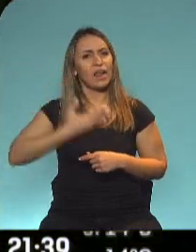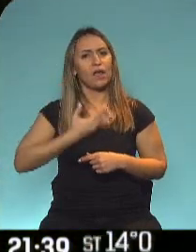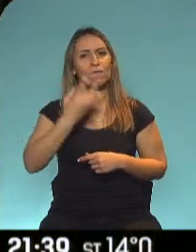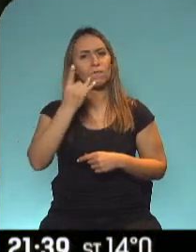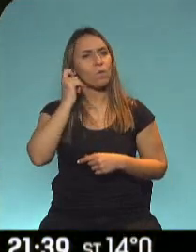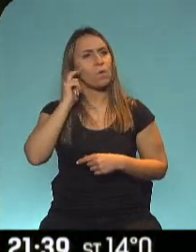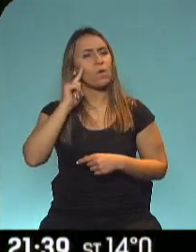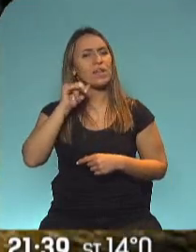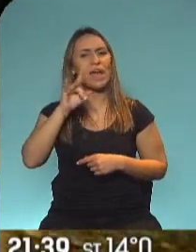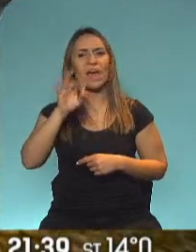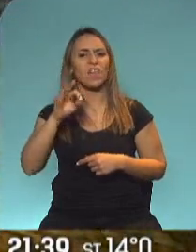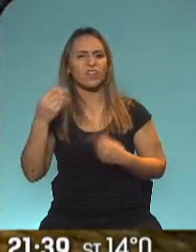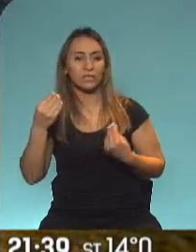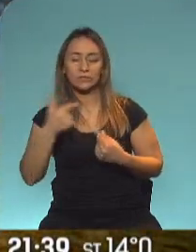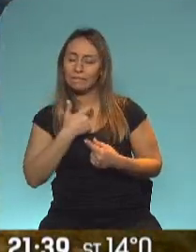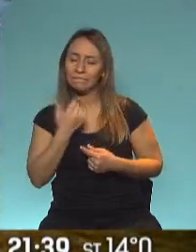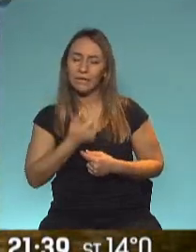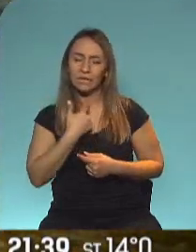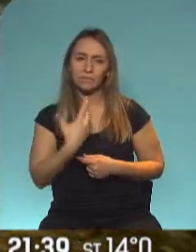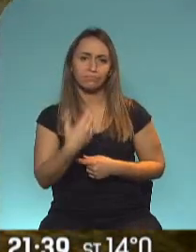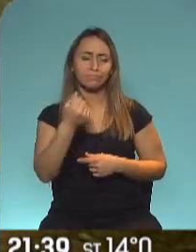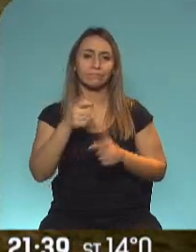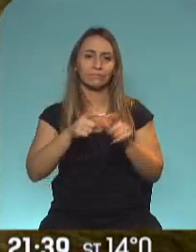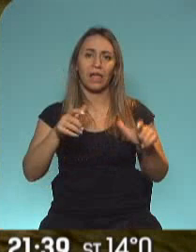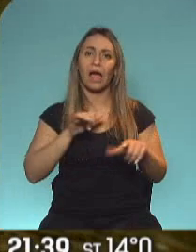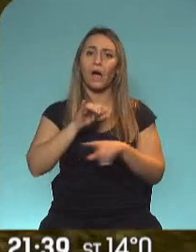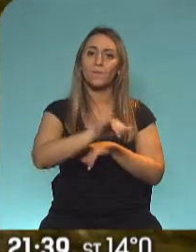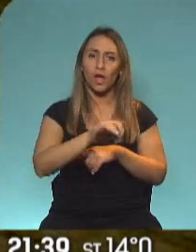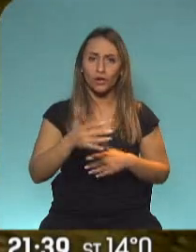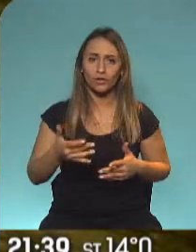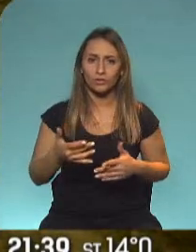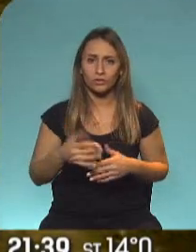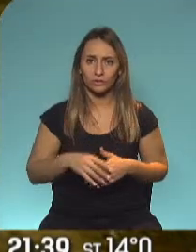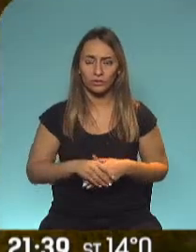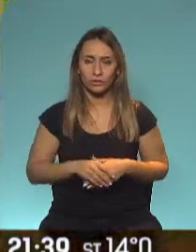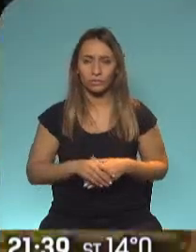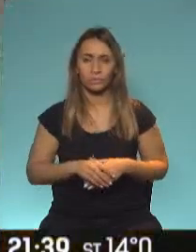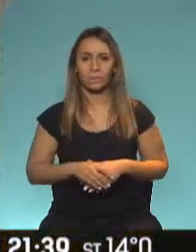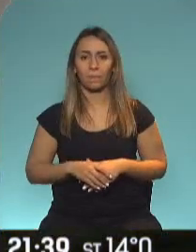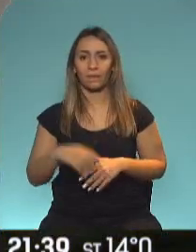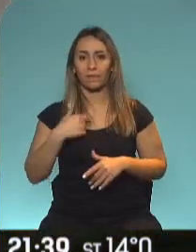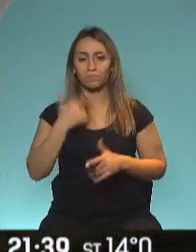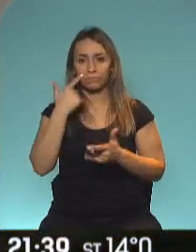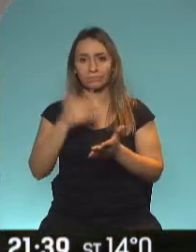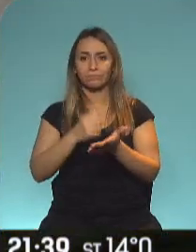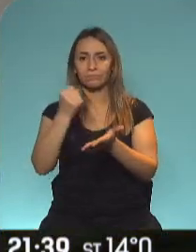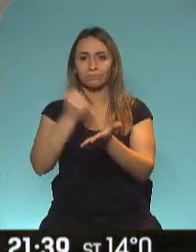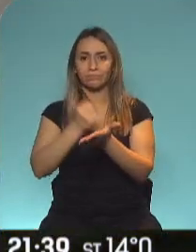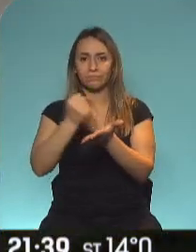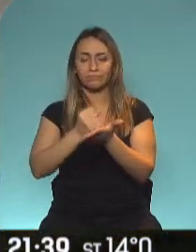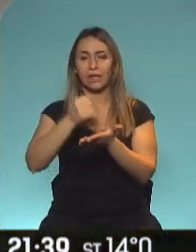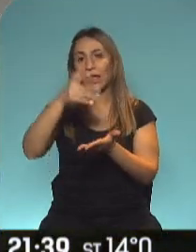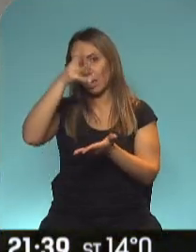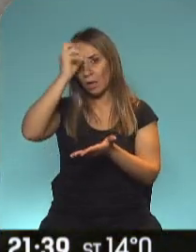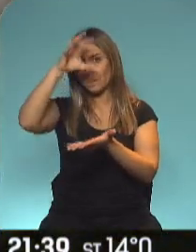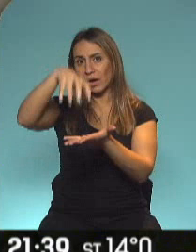subir el avión. Yo poniendo esta la visa, soy cónsul acá en la embajada. De primer avión